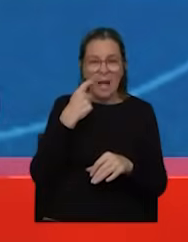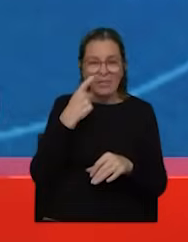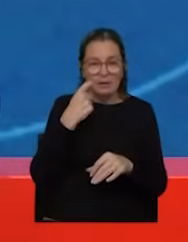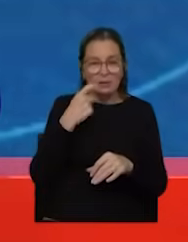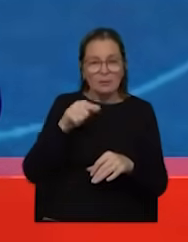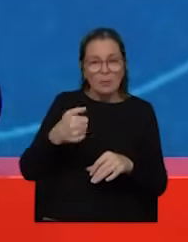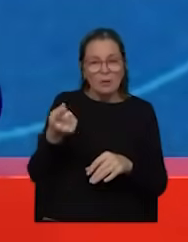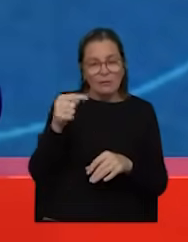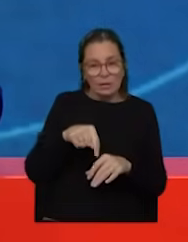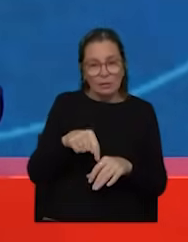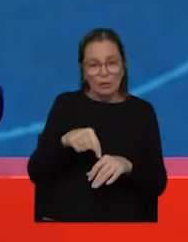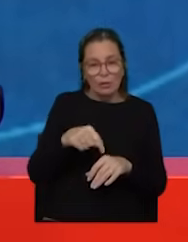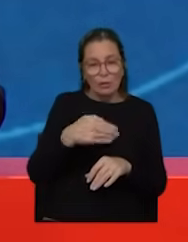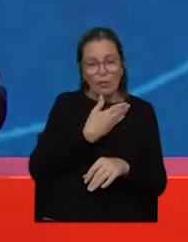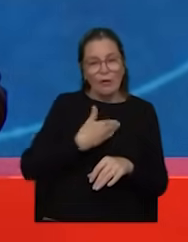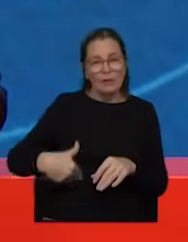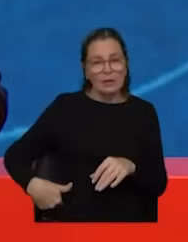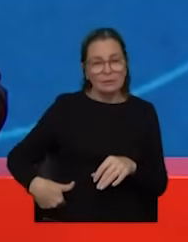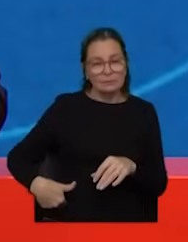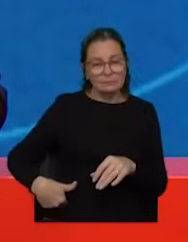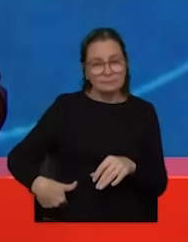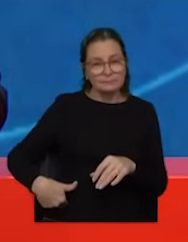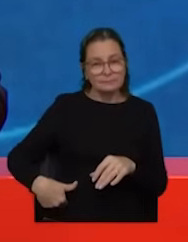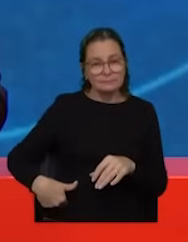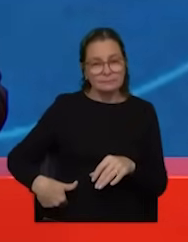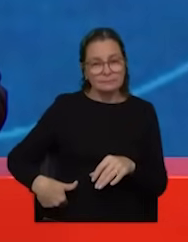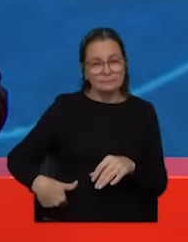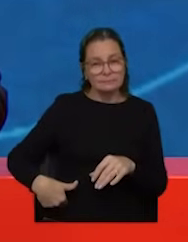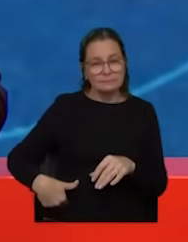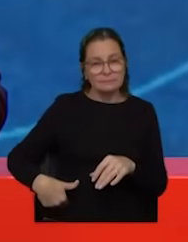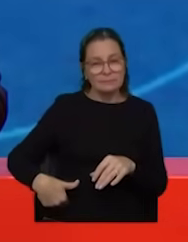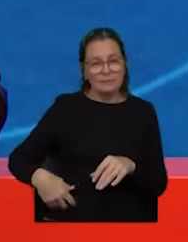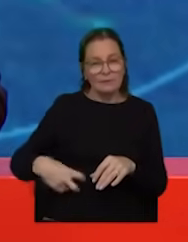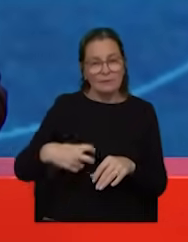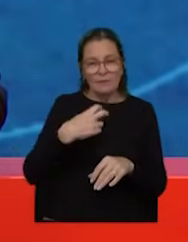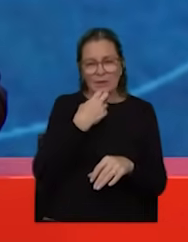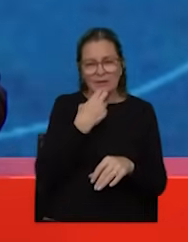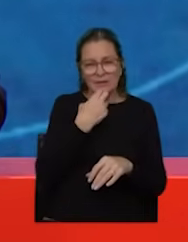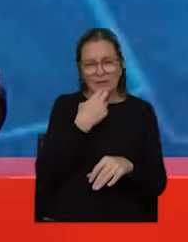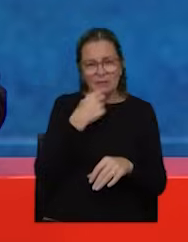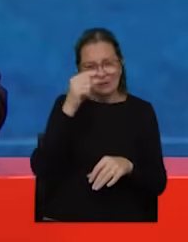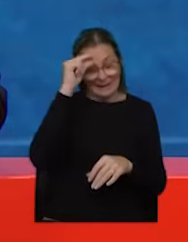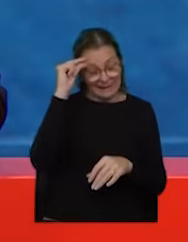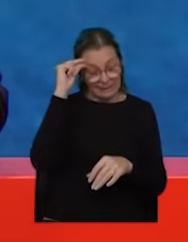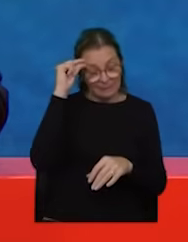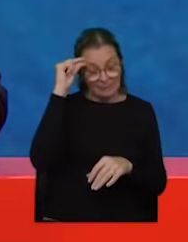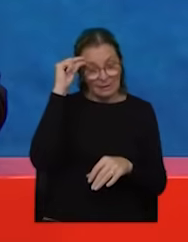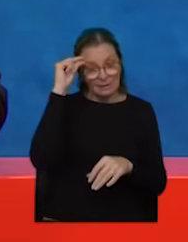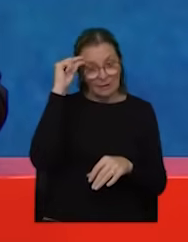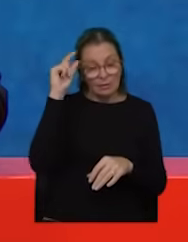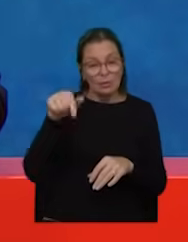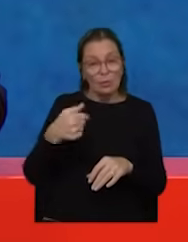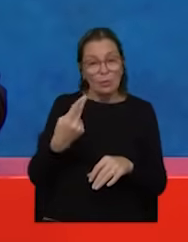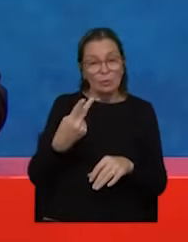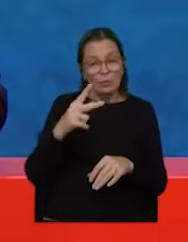después vino el gobierno de de Val no de sang sanguinetti segundo